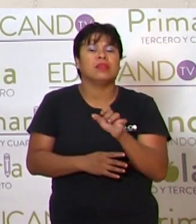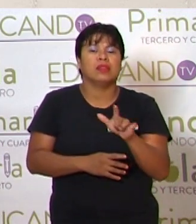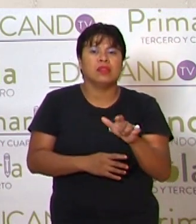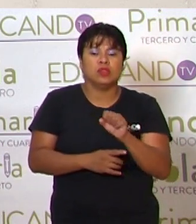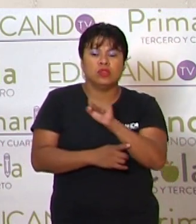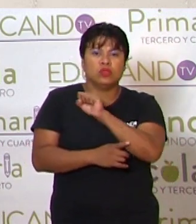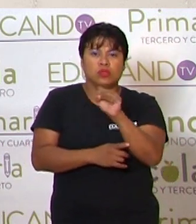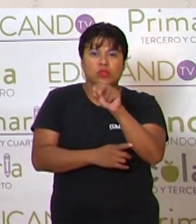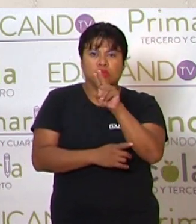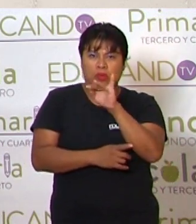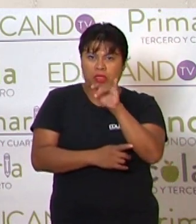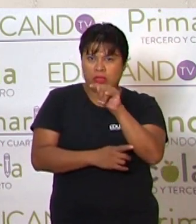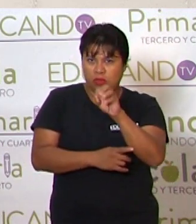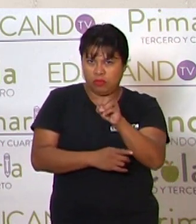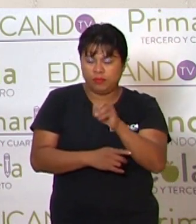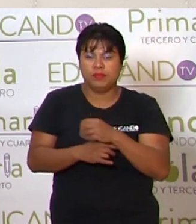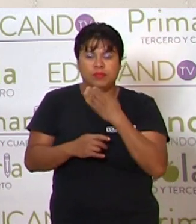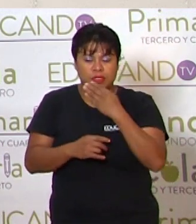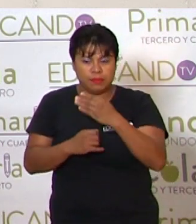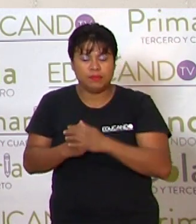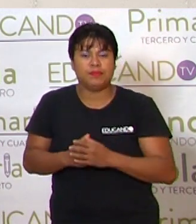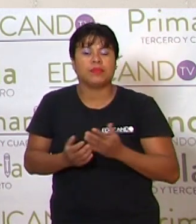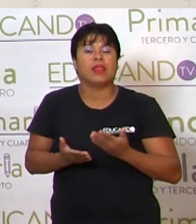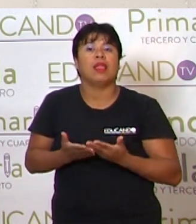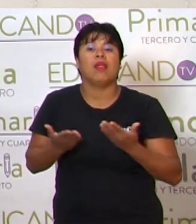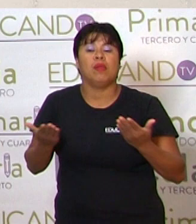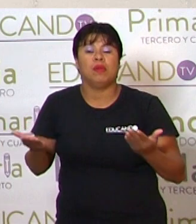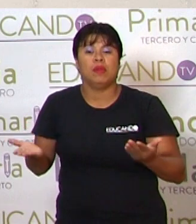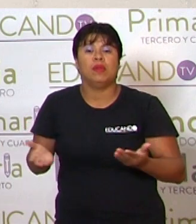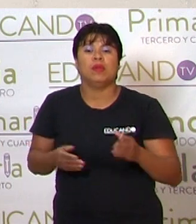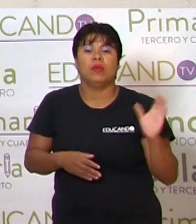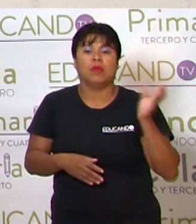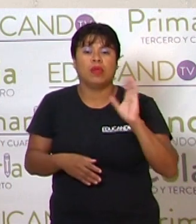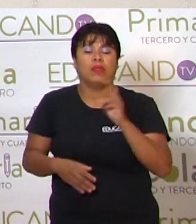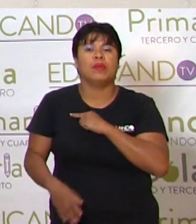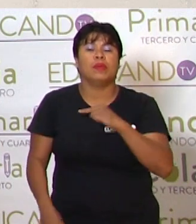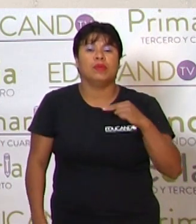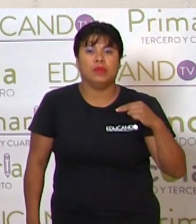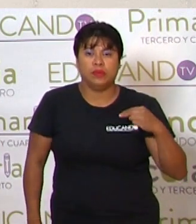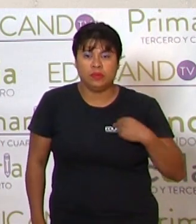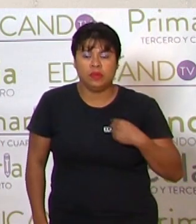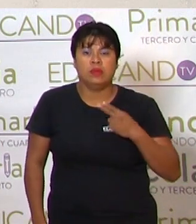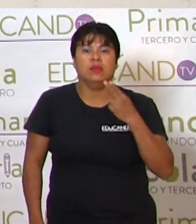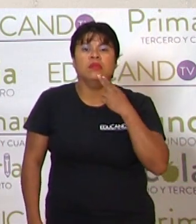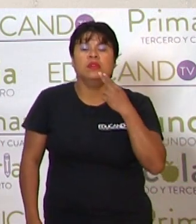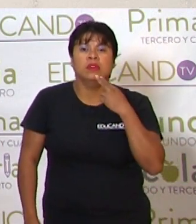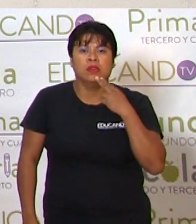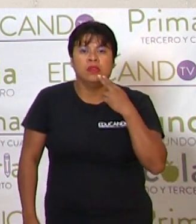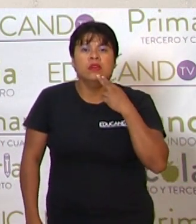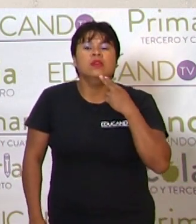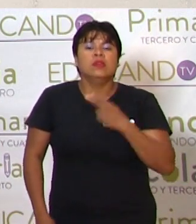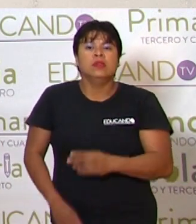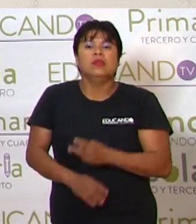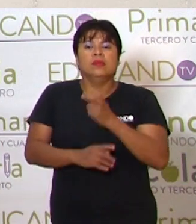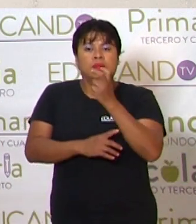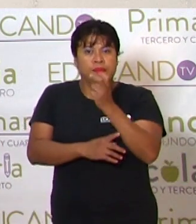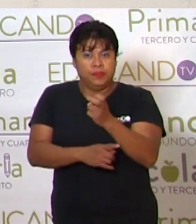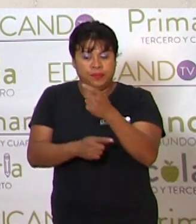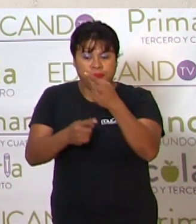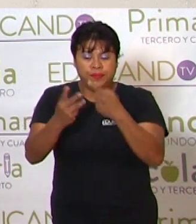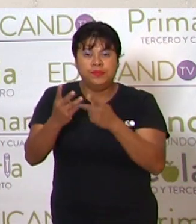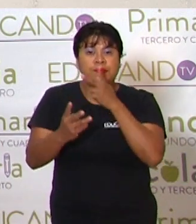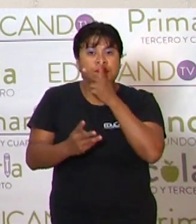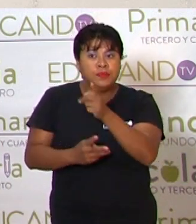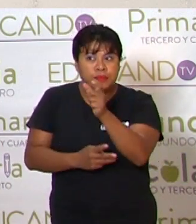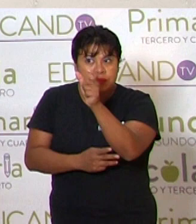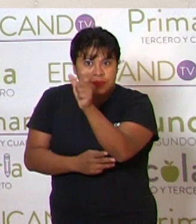el sujeto, ¿bien? Ahora, cuando nosotros utilizamos